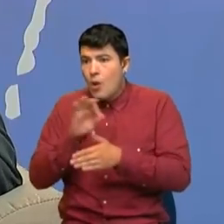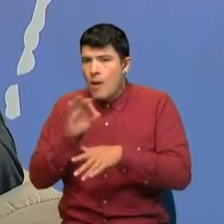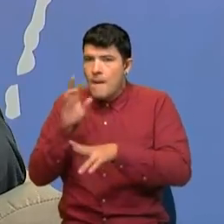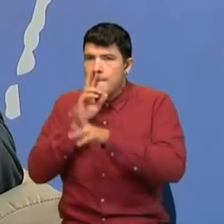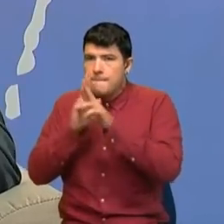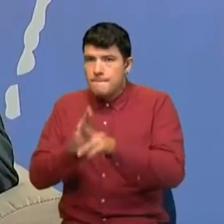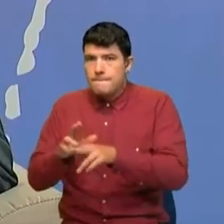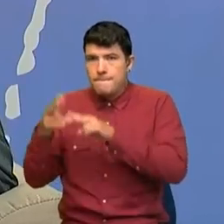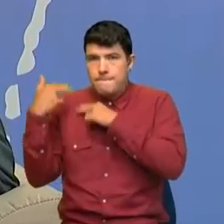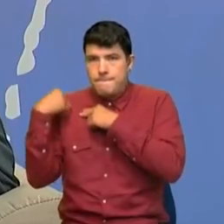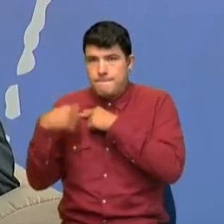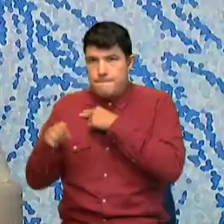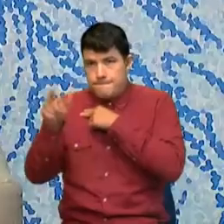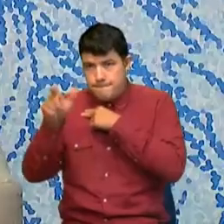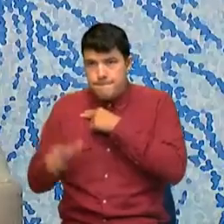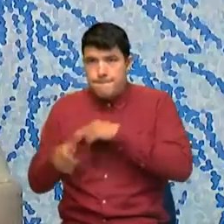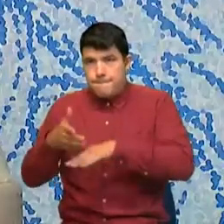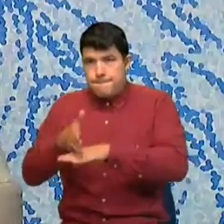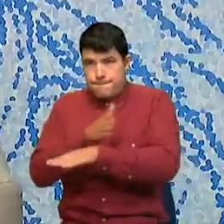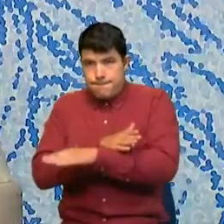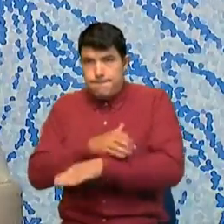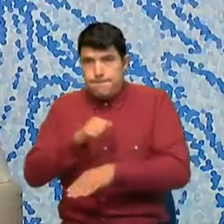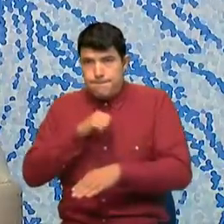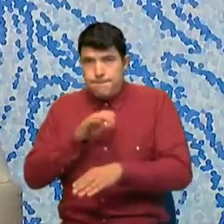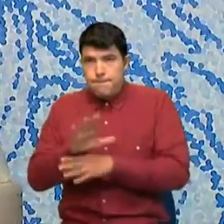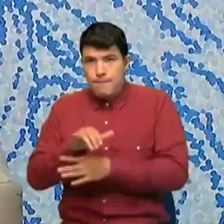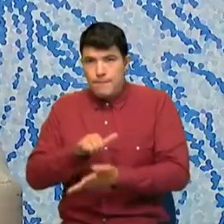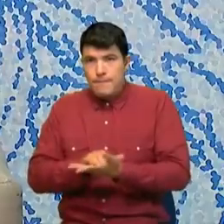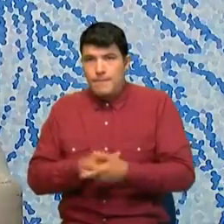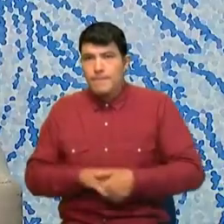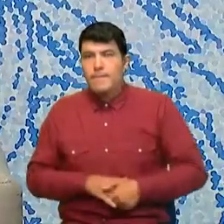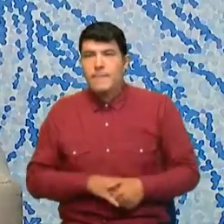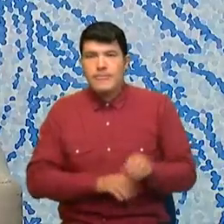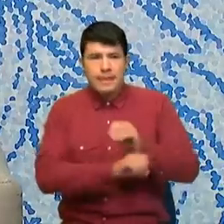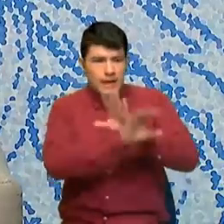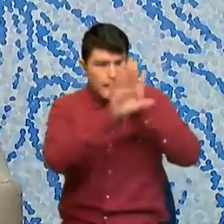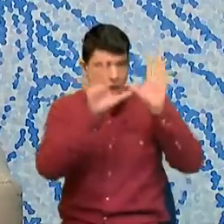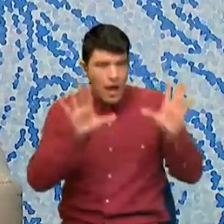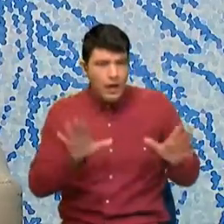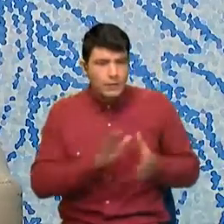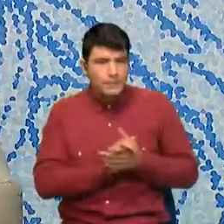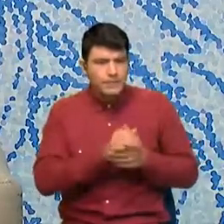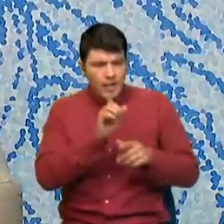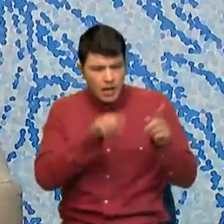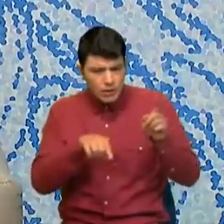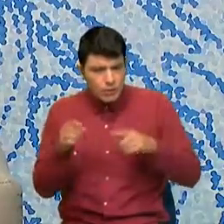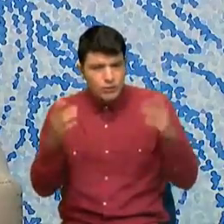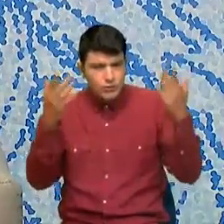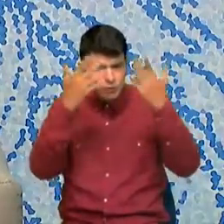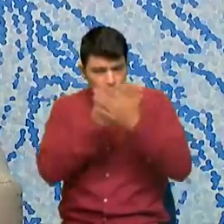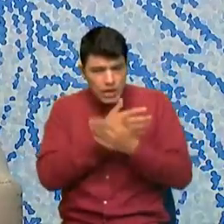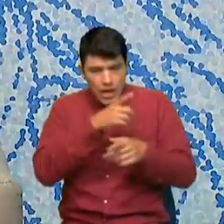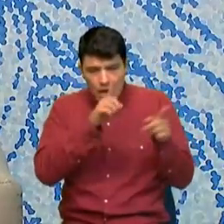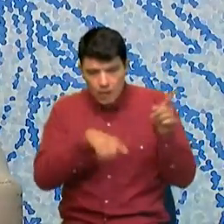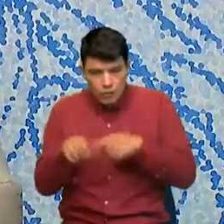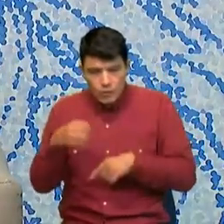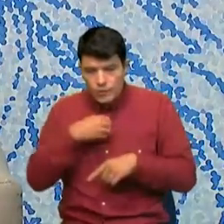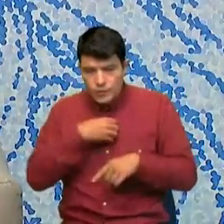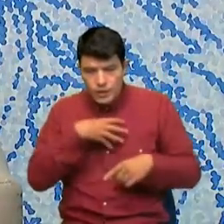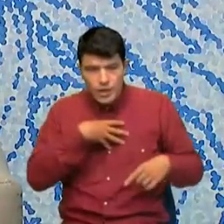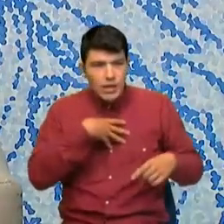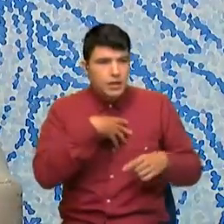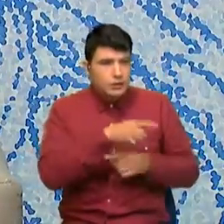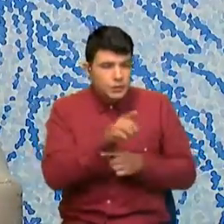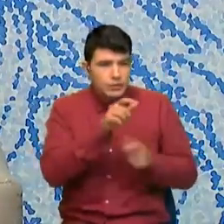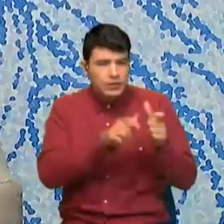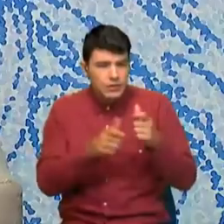que esta persona adquirió en vida. Claro, hay alguna confusión, en algunas oportunidades la gente